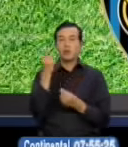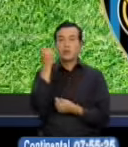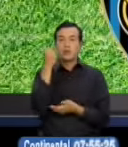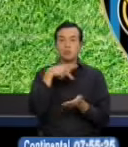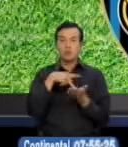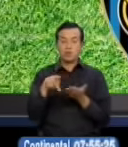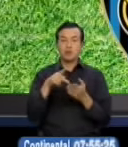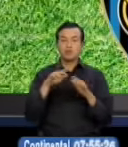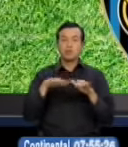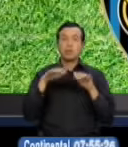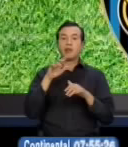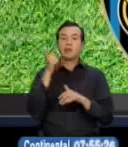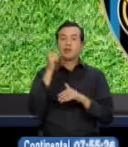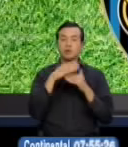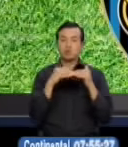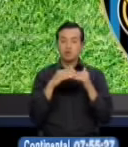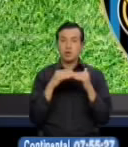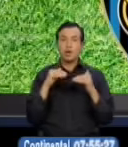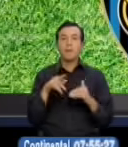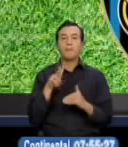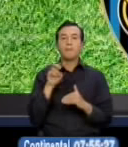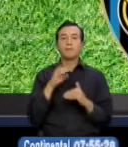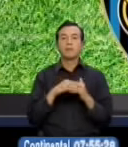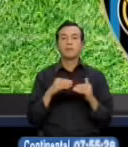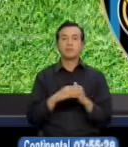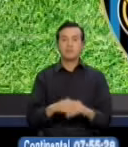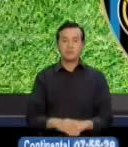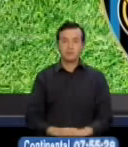entradas: tribuna $10 y palco 20.